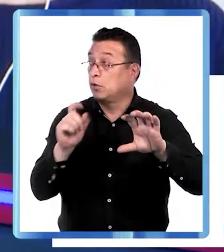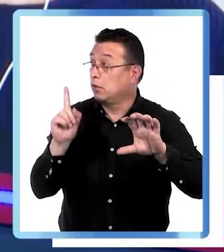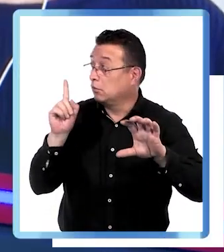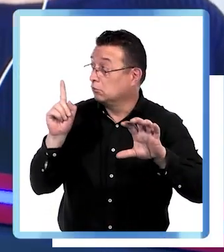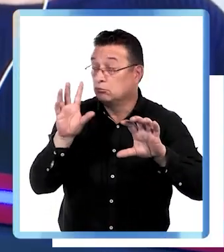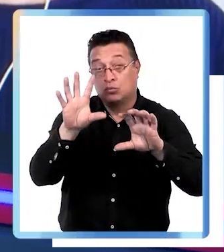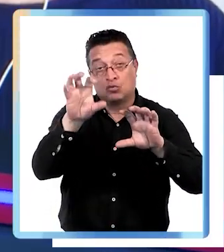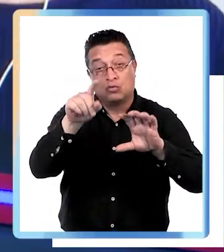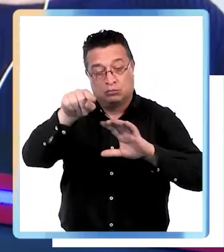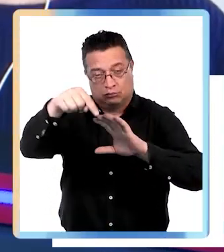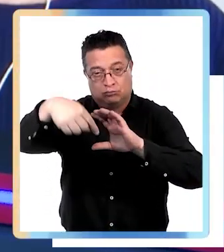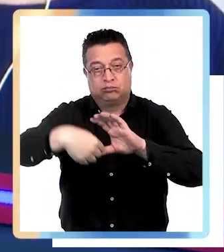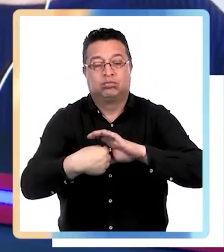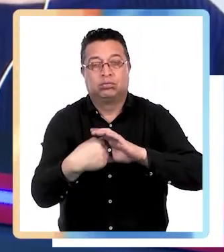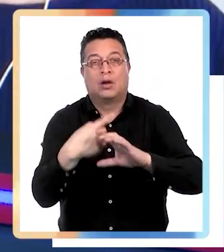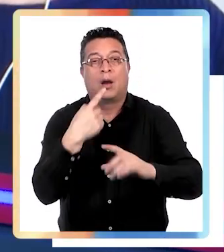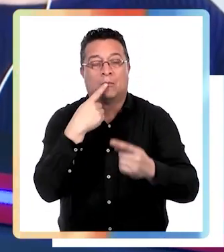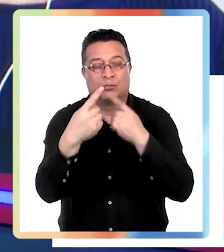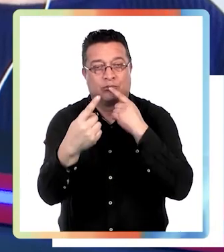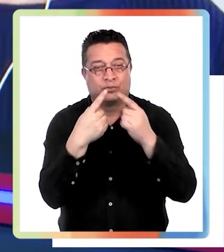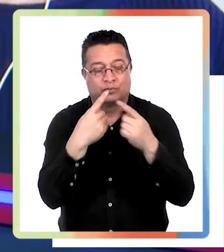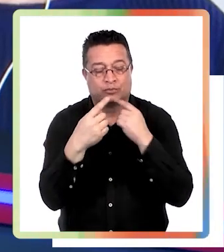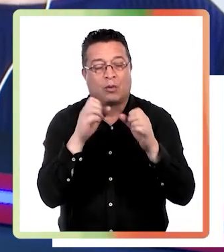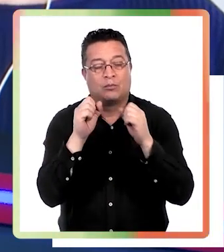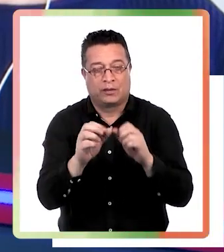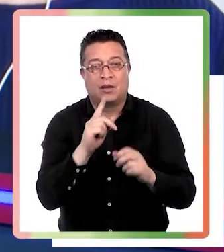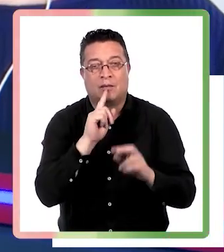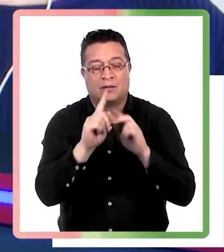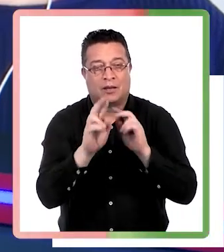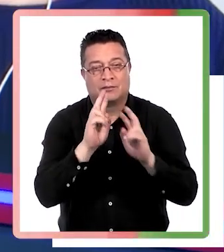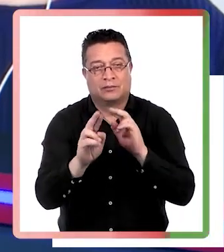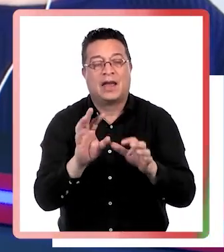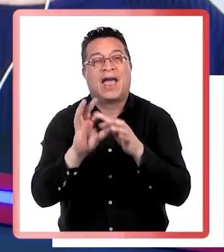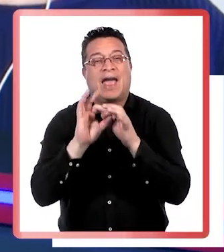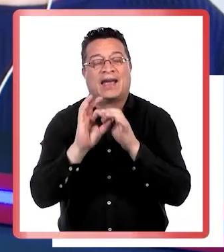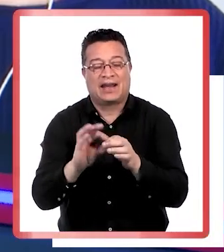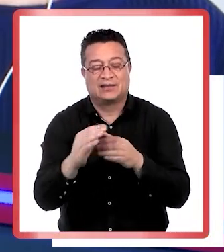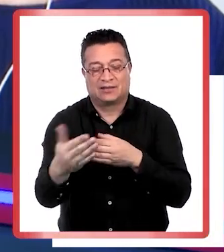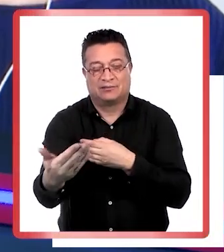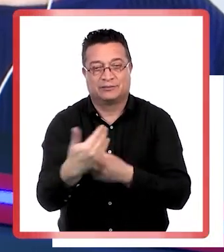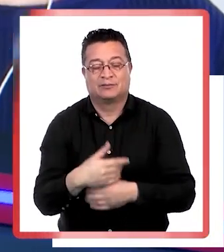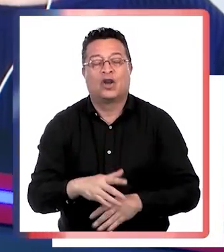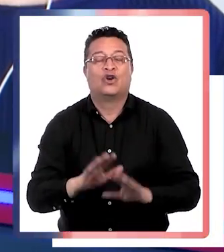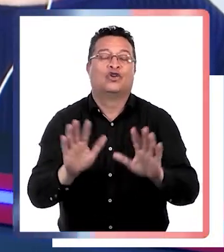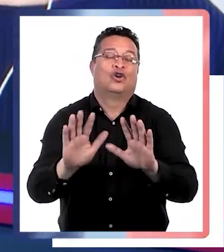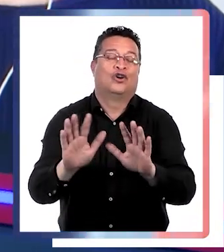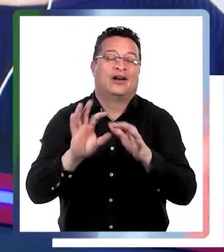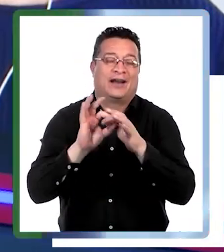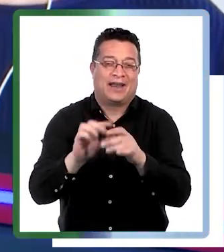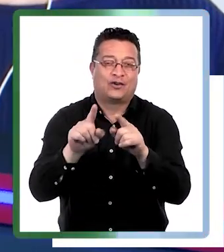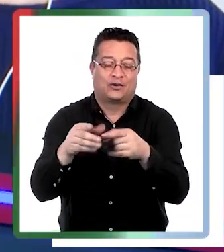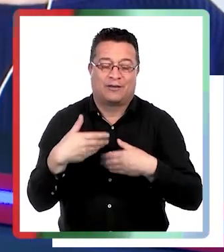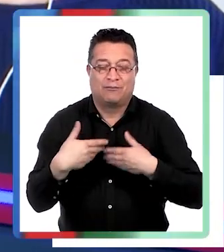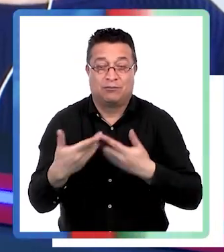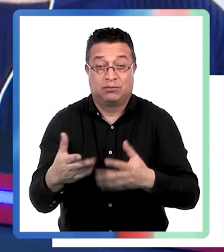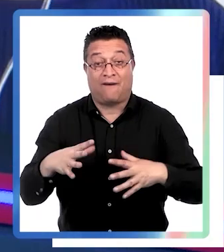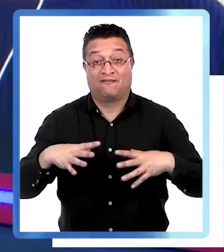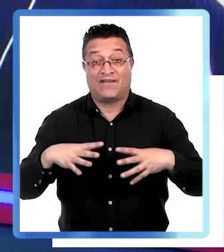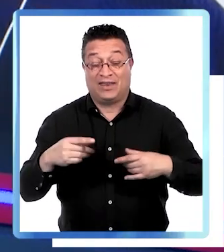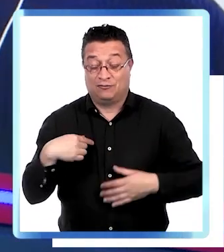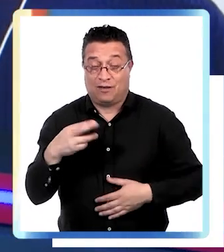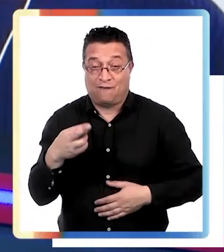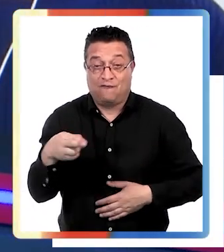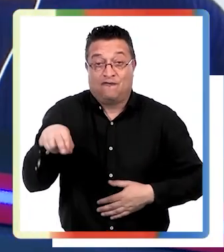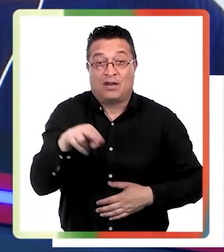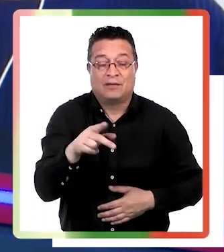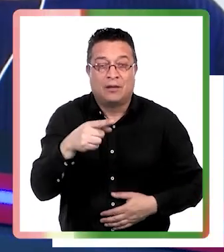que puedan ingresar a la encuesta y revisarla y también participar. Muchas gracias por acompañarnos, Emilio. No,